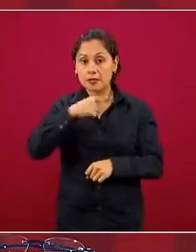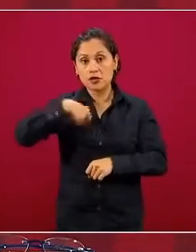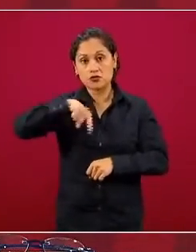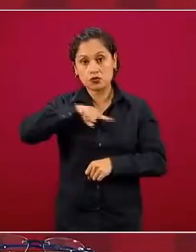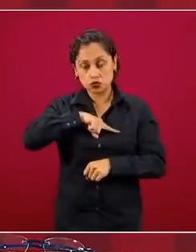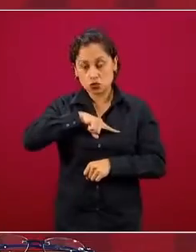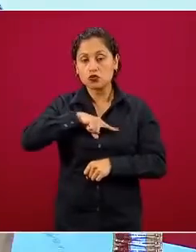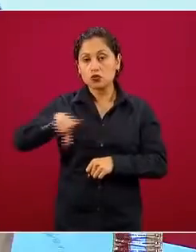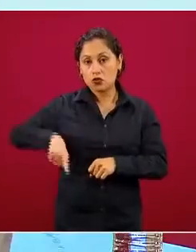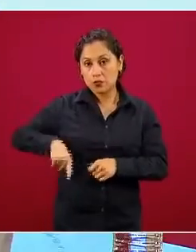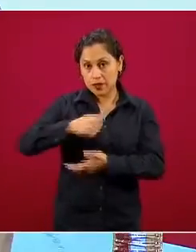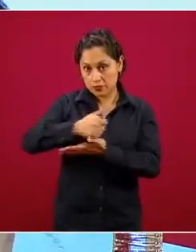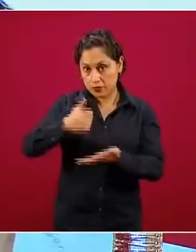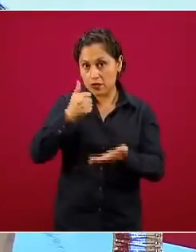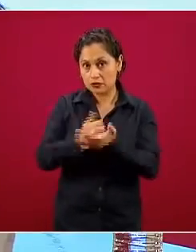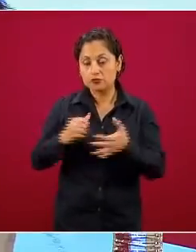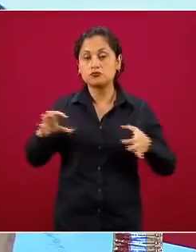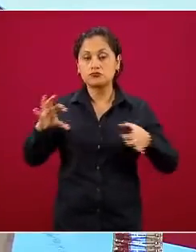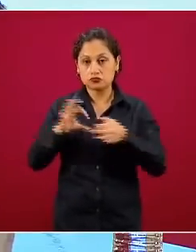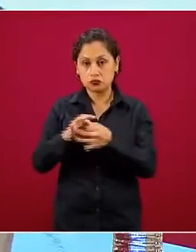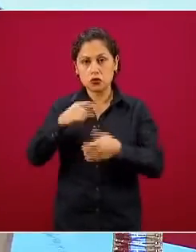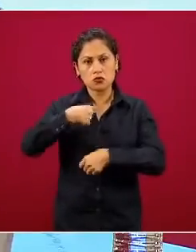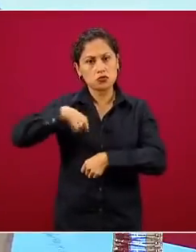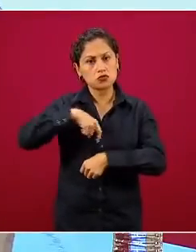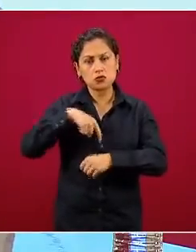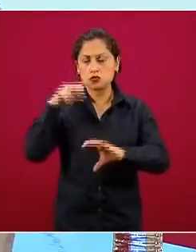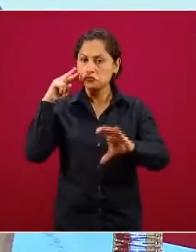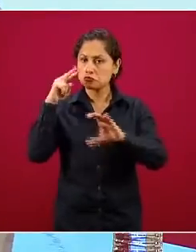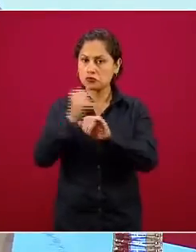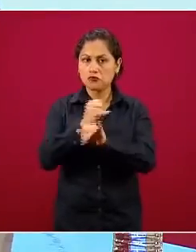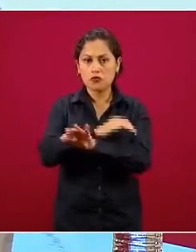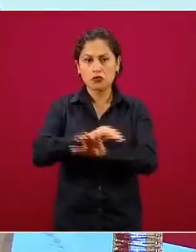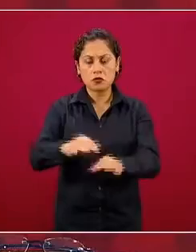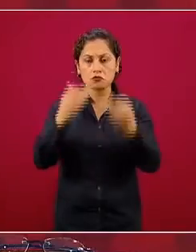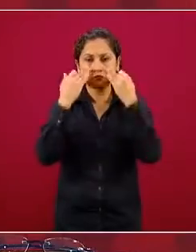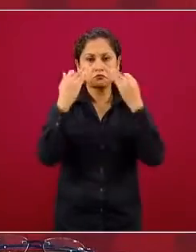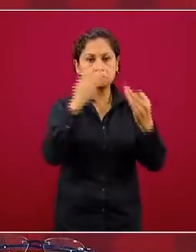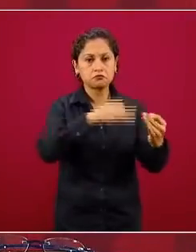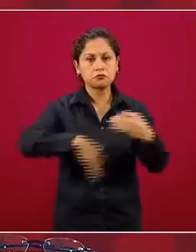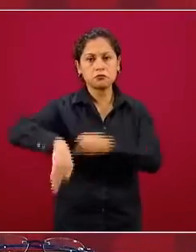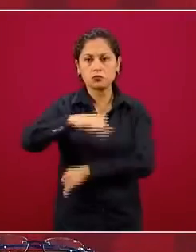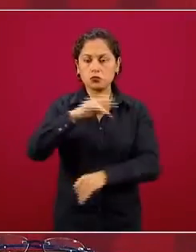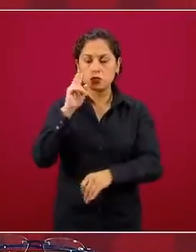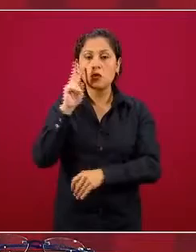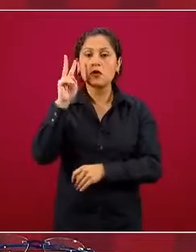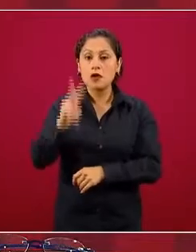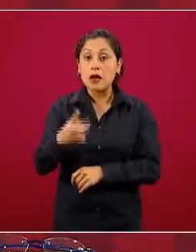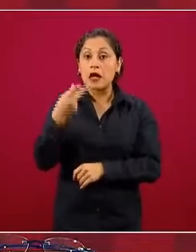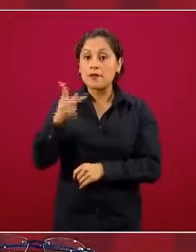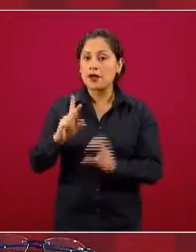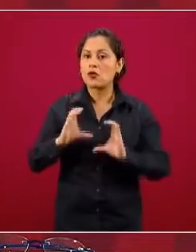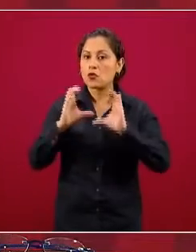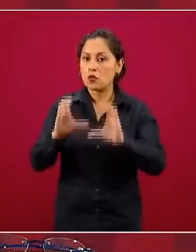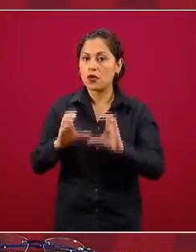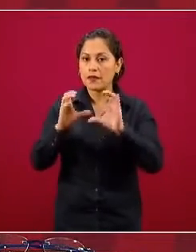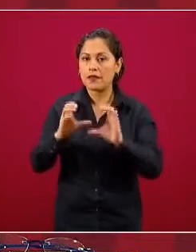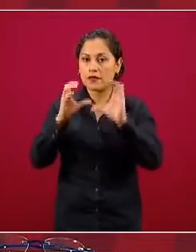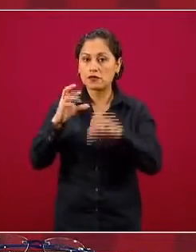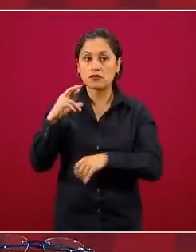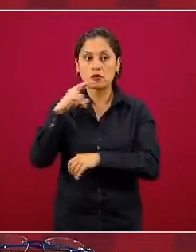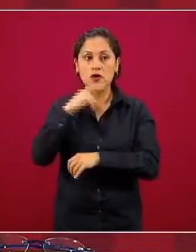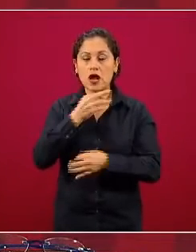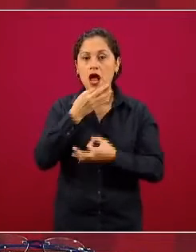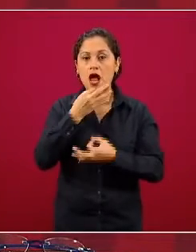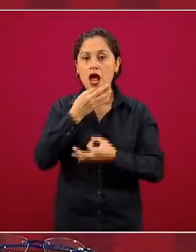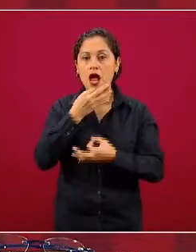transparentes, pero al mismo tiempo cuidadosos en la información que se da para que no generemos información que no ha sido